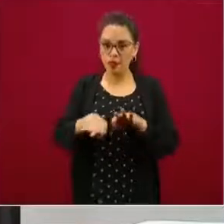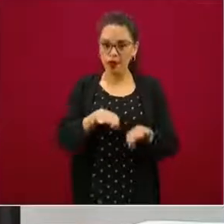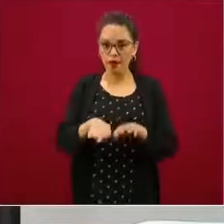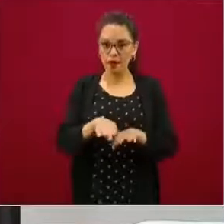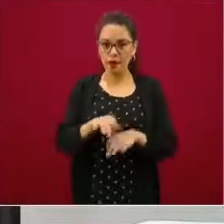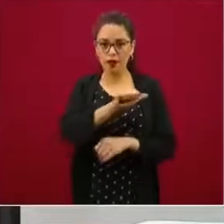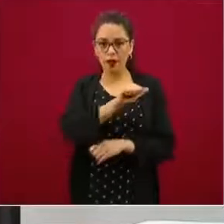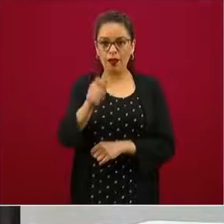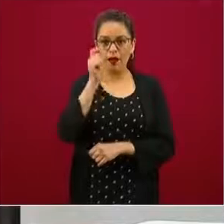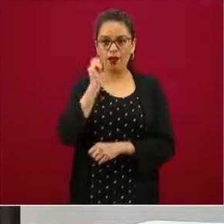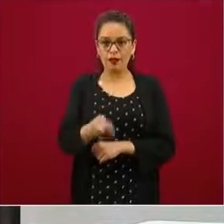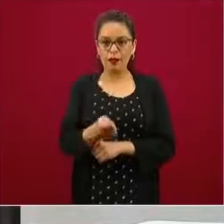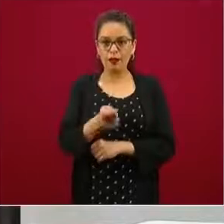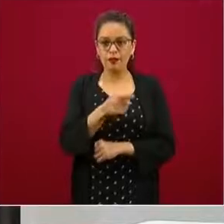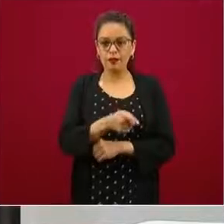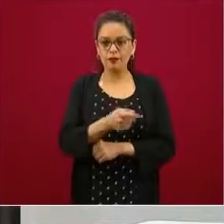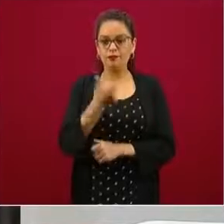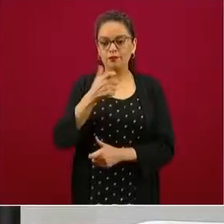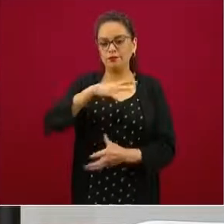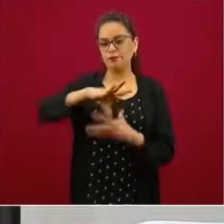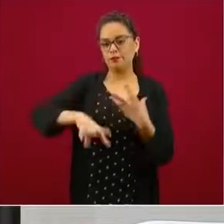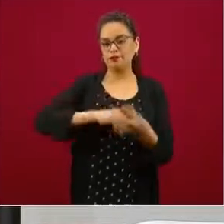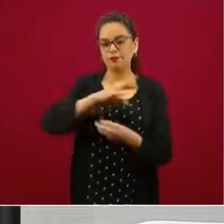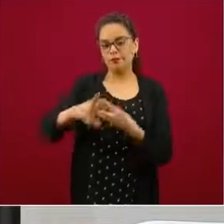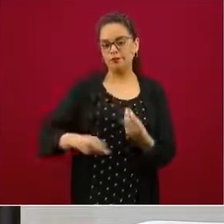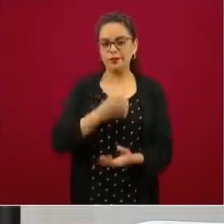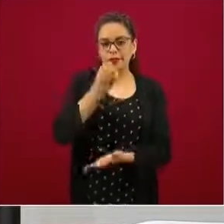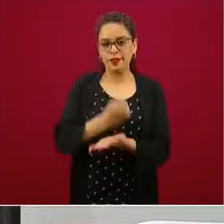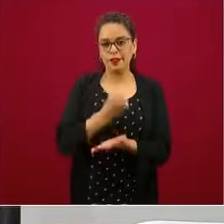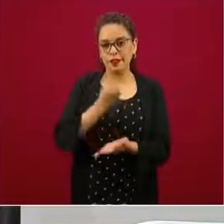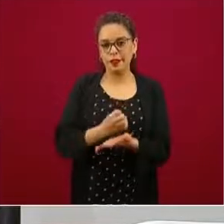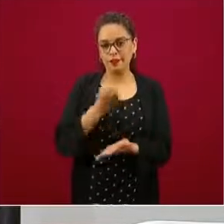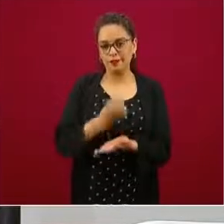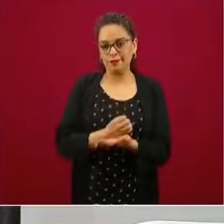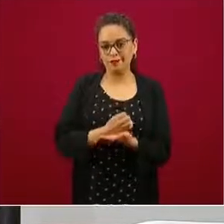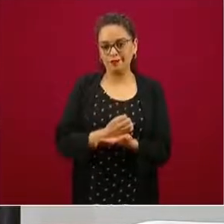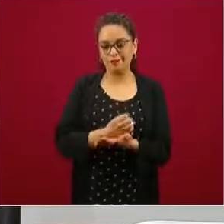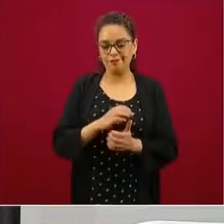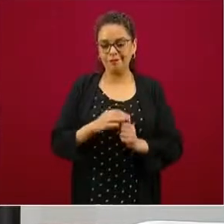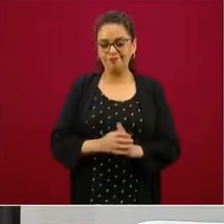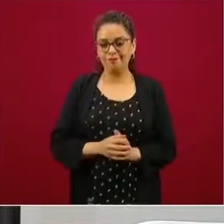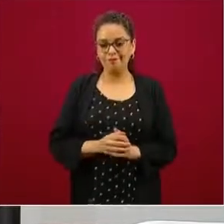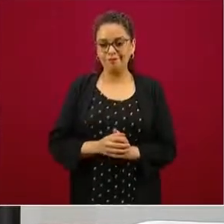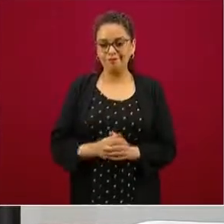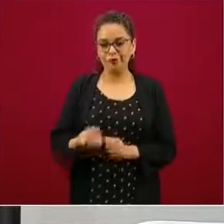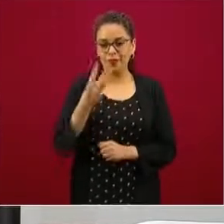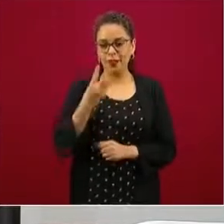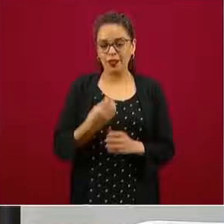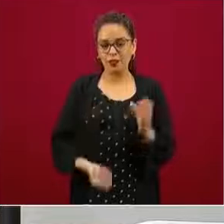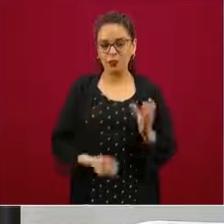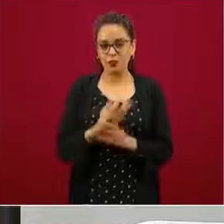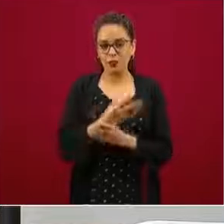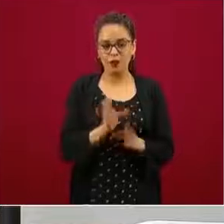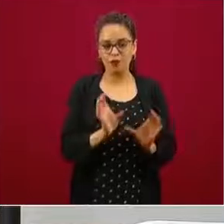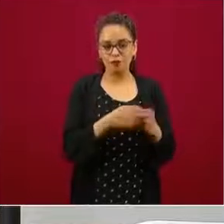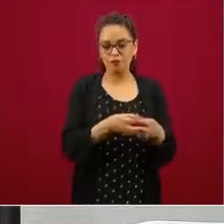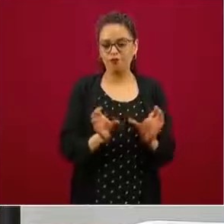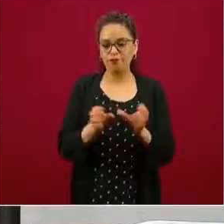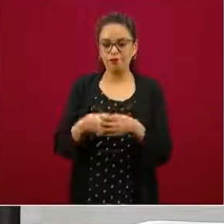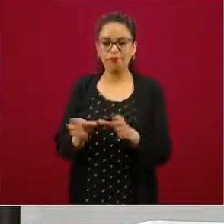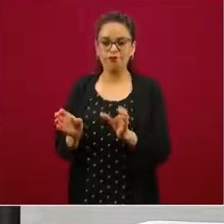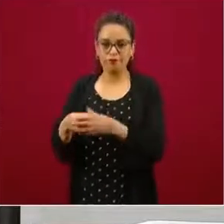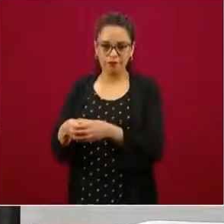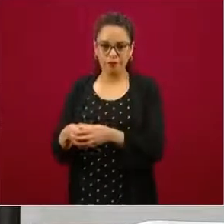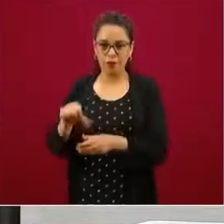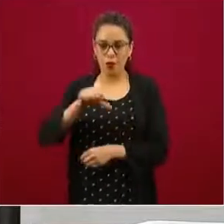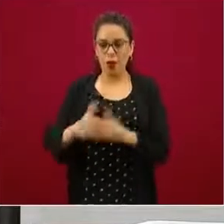la reactivación del sector productivo con los tres nuevos sectores y lo que presentó esta